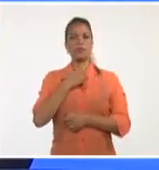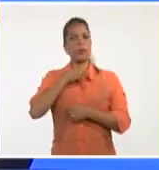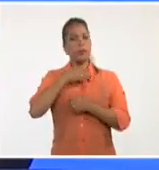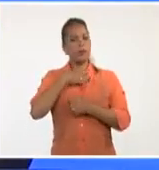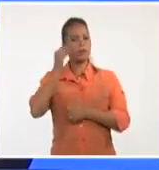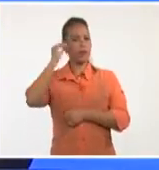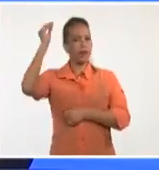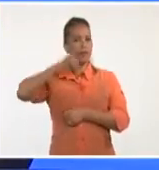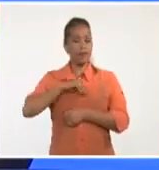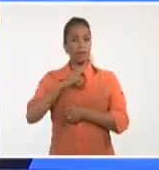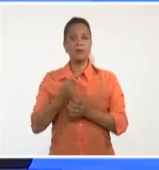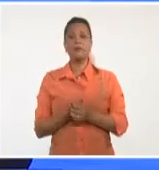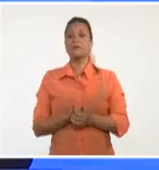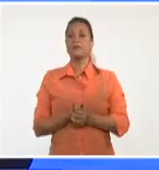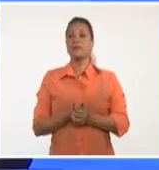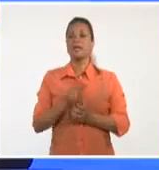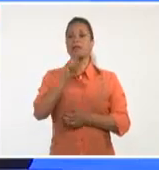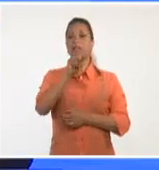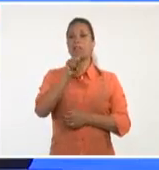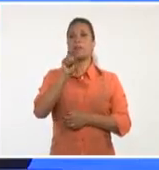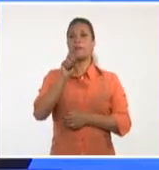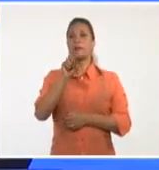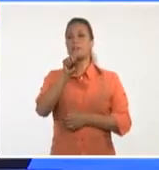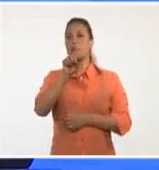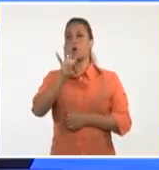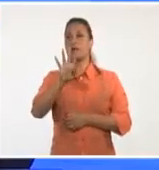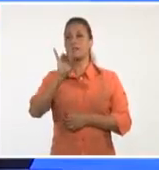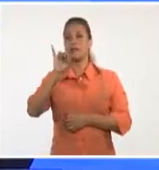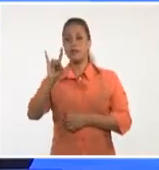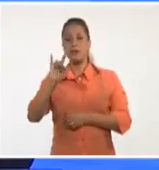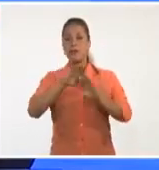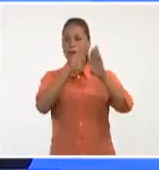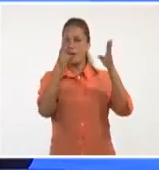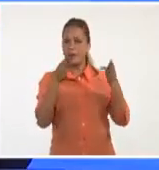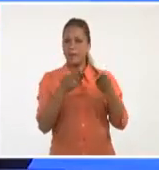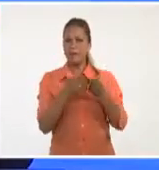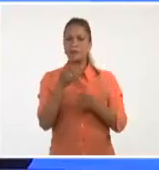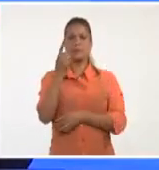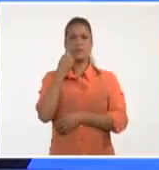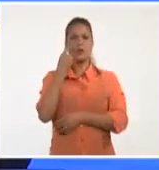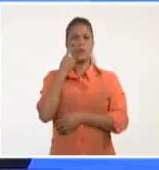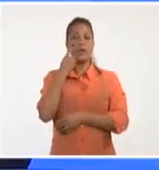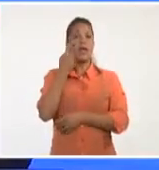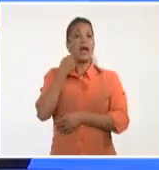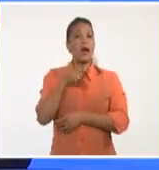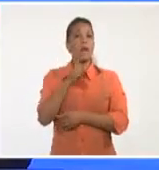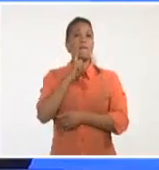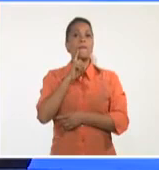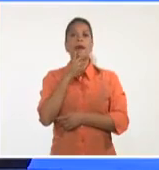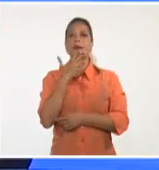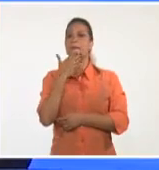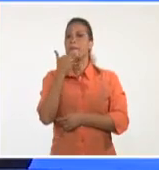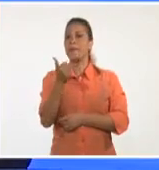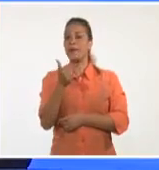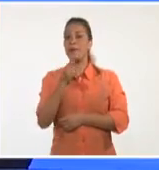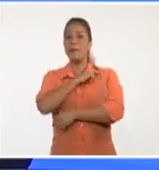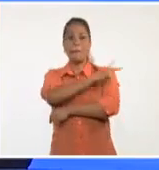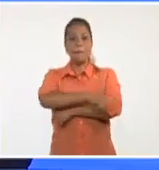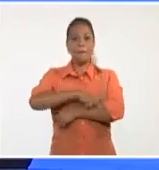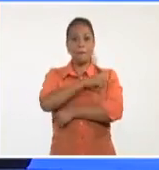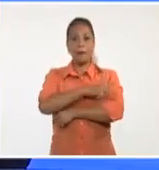convicción de que en 2049 el mundo contemplará aún más admirado al primer país